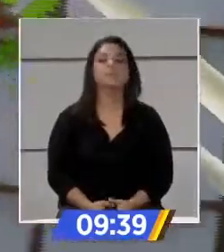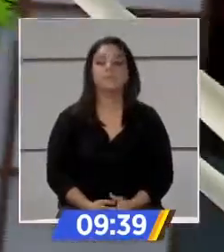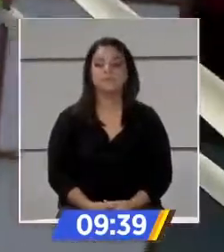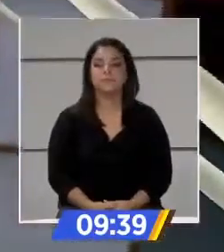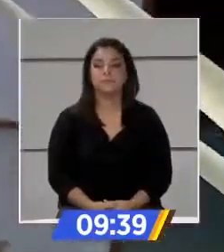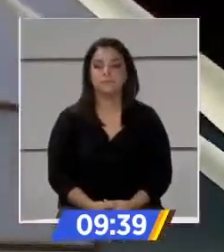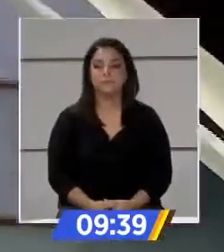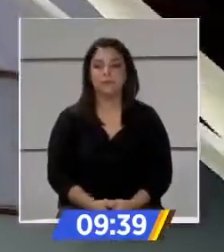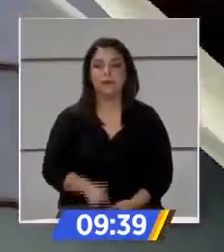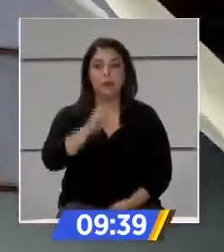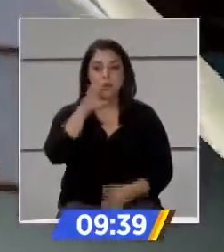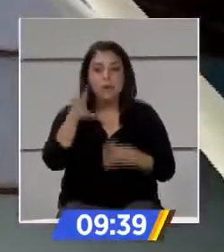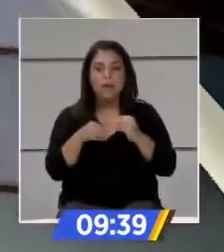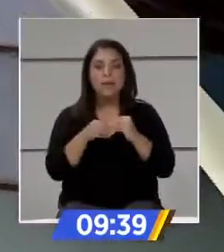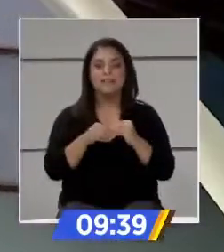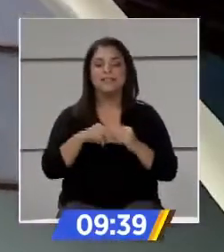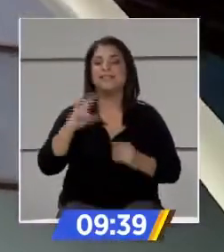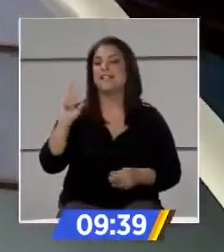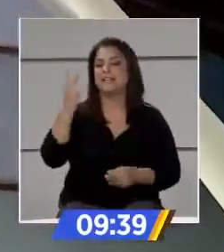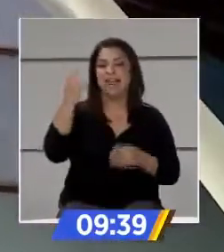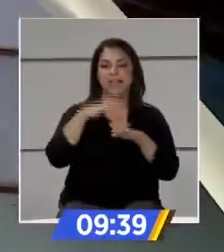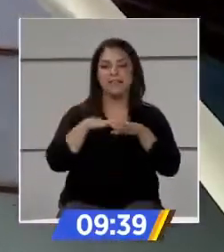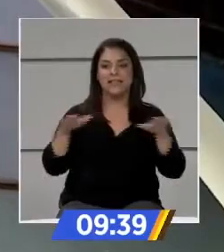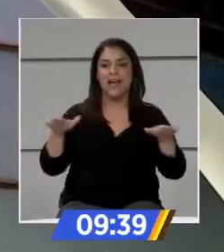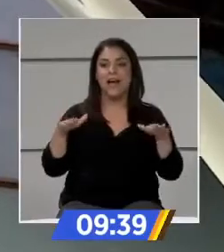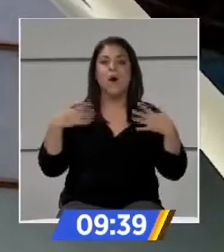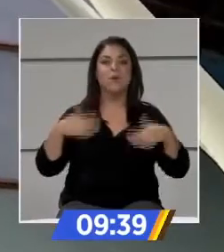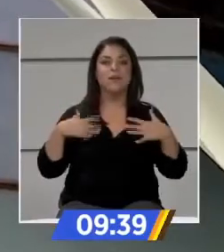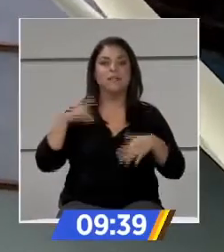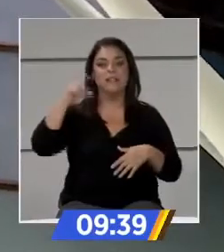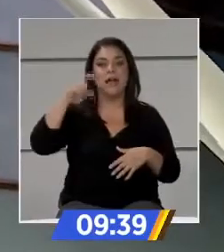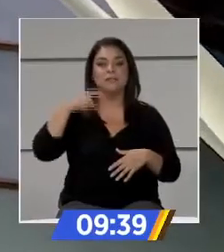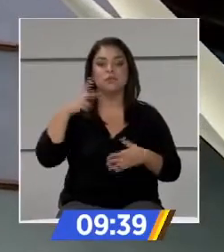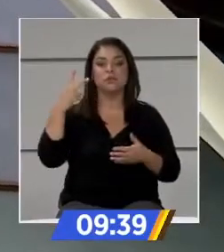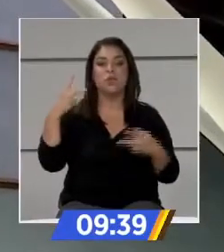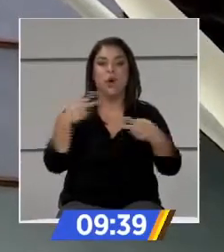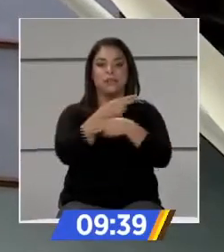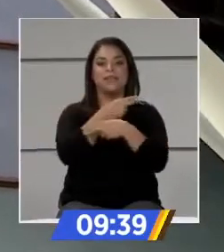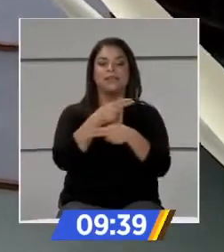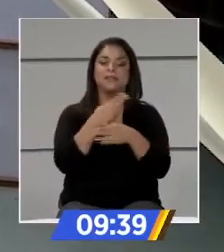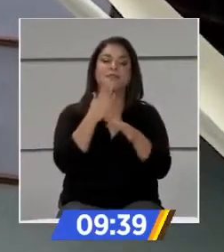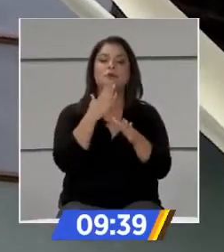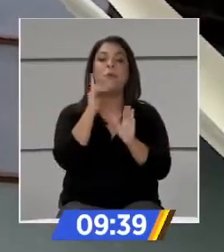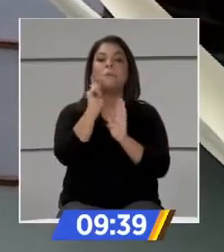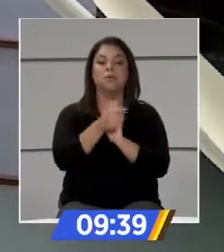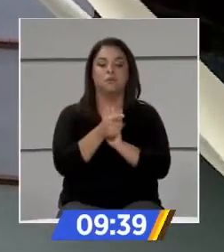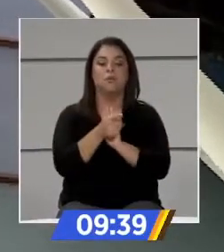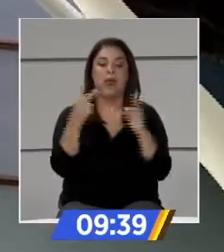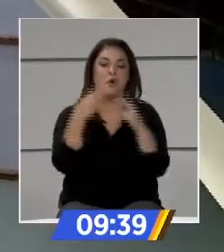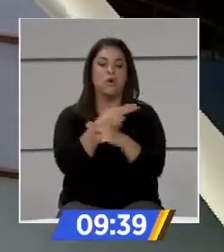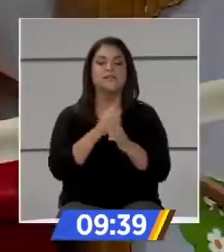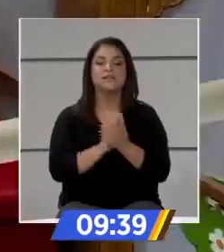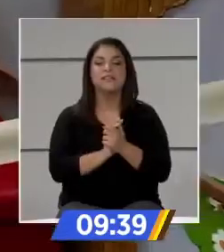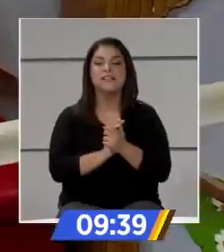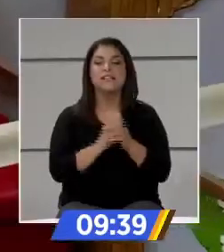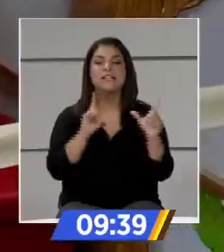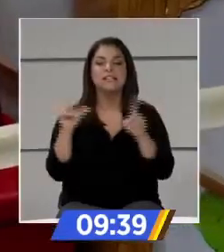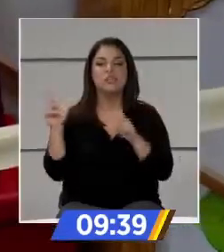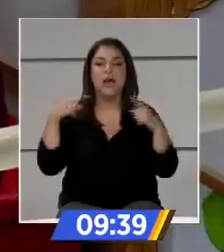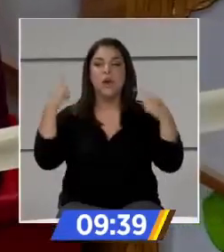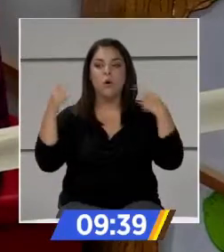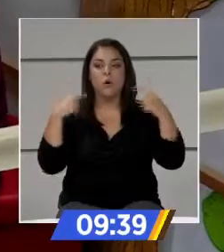¿Uno más? Ay, qué chido. La tercera y ya. Uy, nos tenemos que ir a un corte, yo creo casi ya. Ay, un minuto. Un minuto para ir al corte. Listos. El loco, okay. El